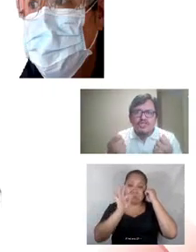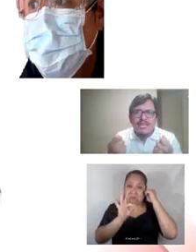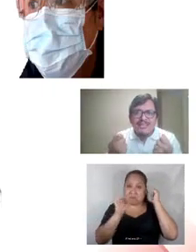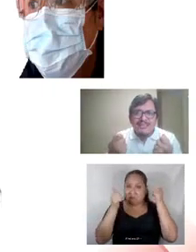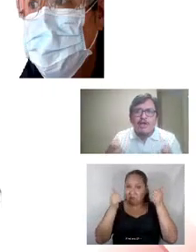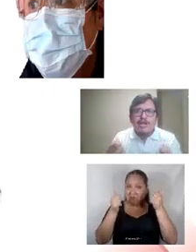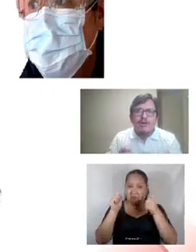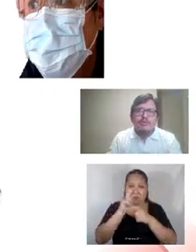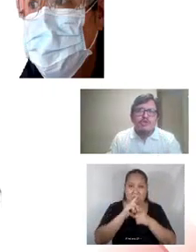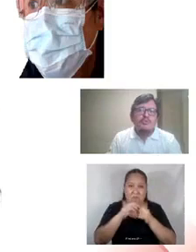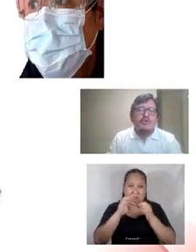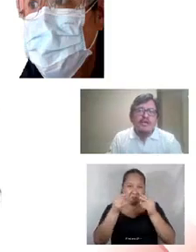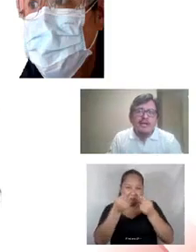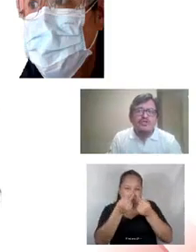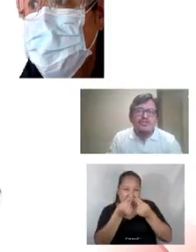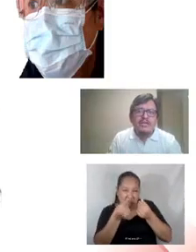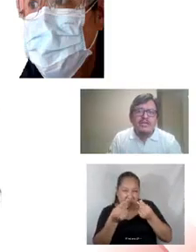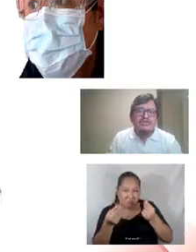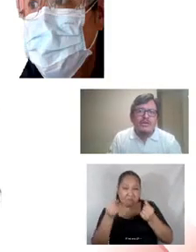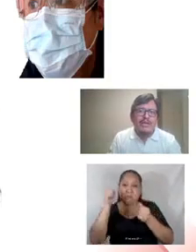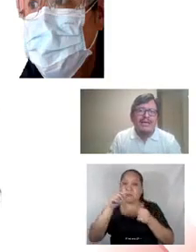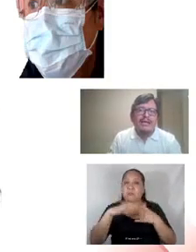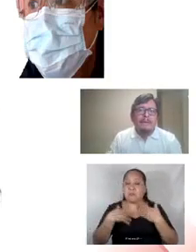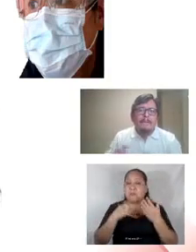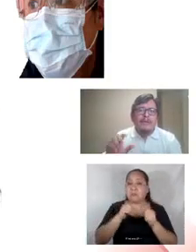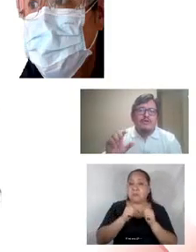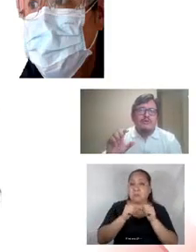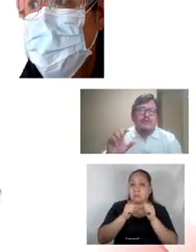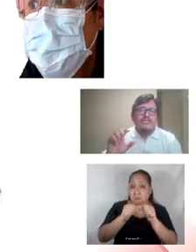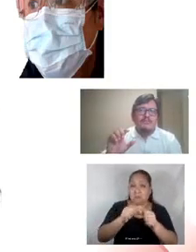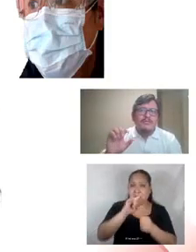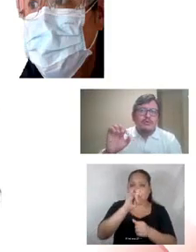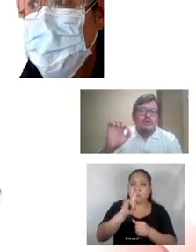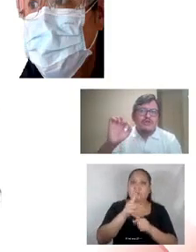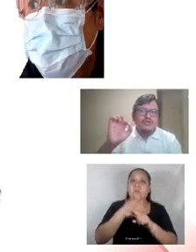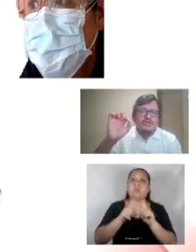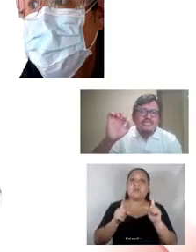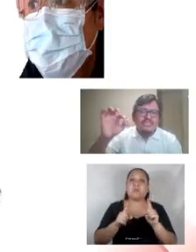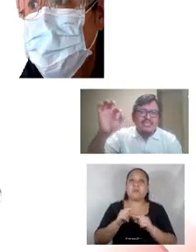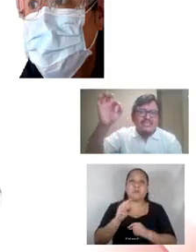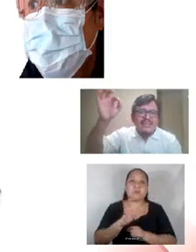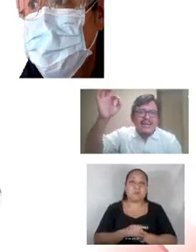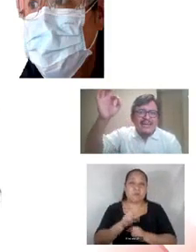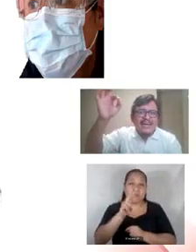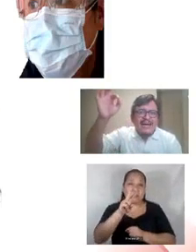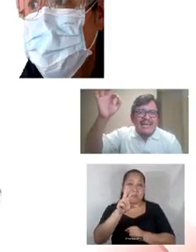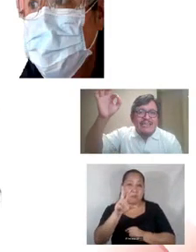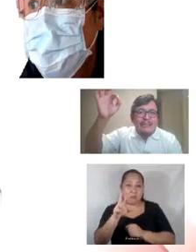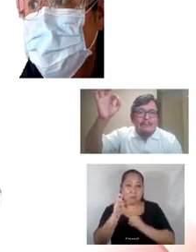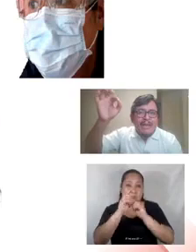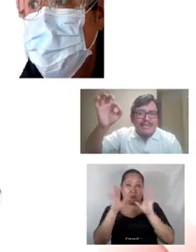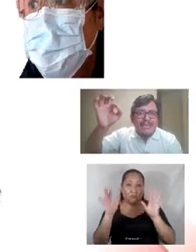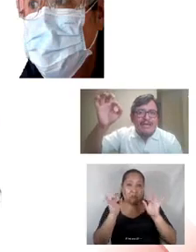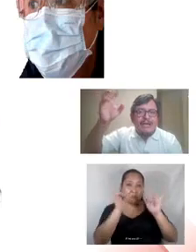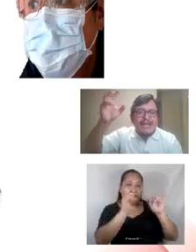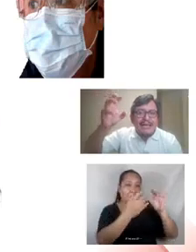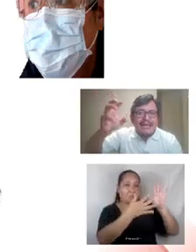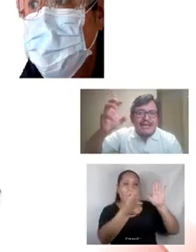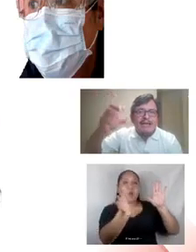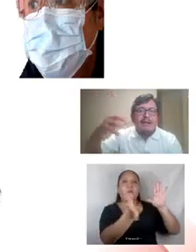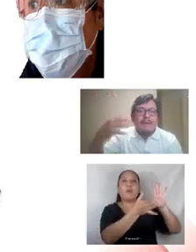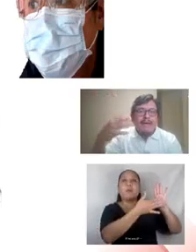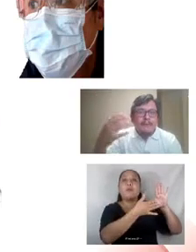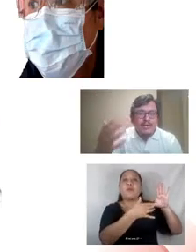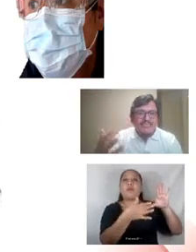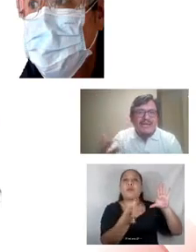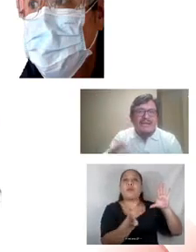o no se ha deteriorado mucho, podríamos seguir usándola, pero después de unos 2 o 3 días de dejarla a la intemperie, en el